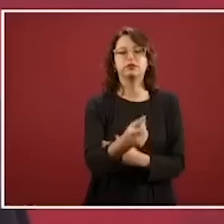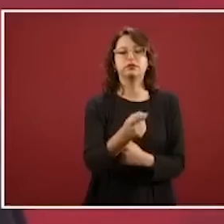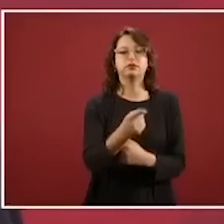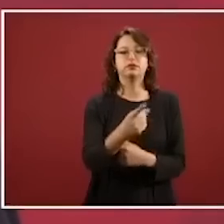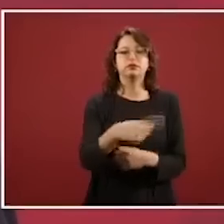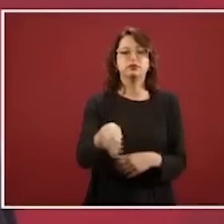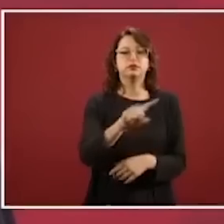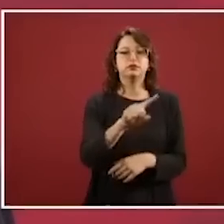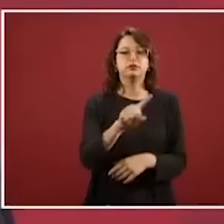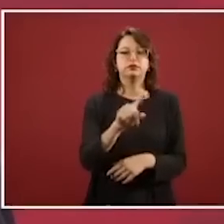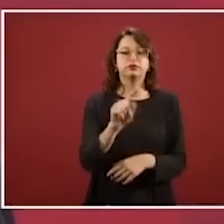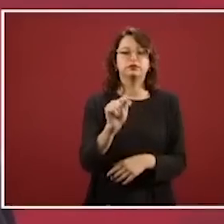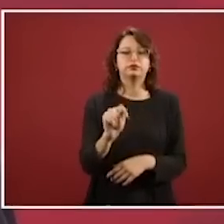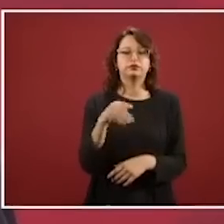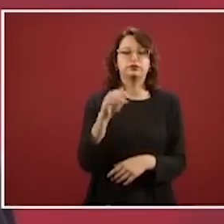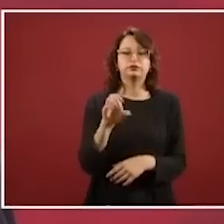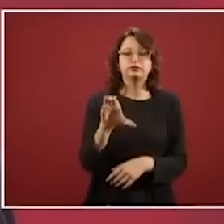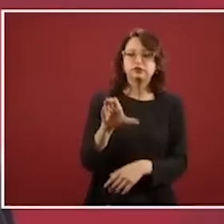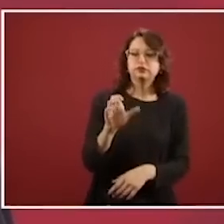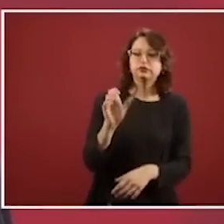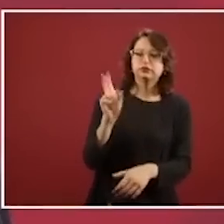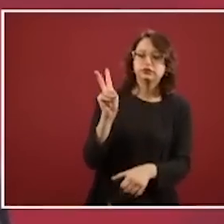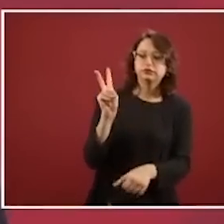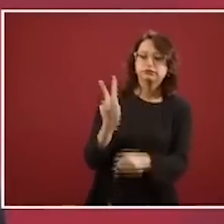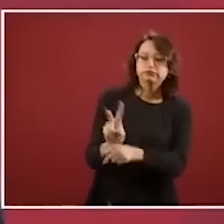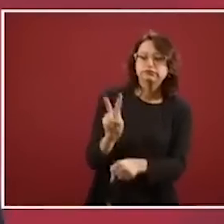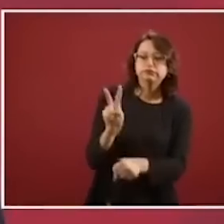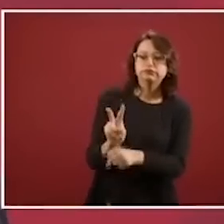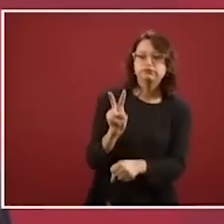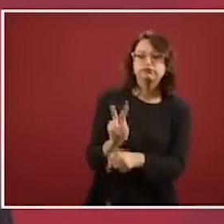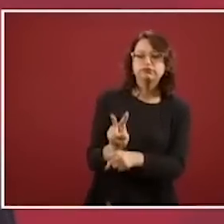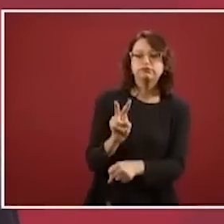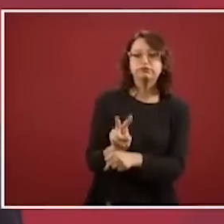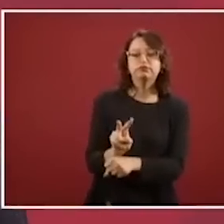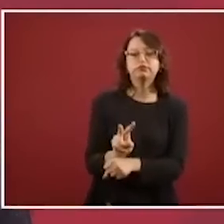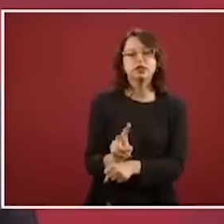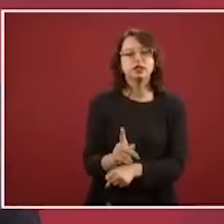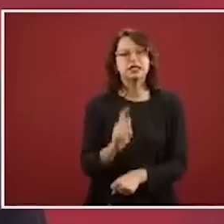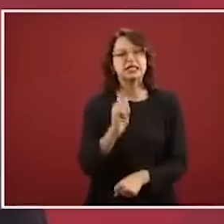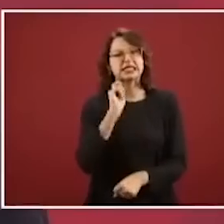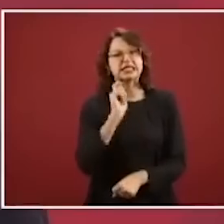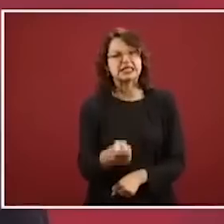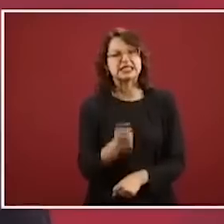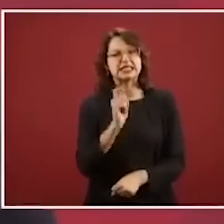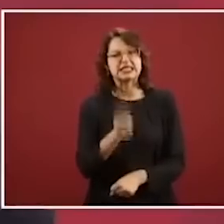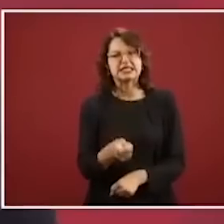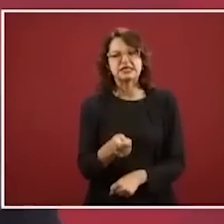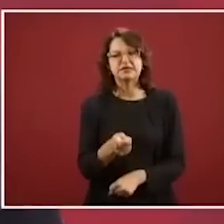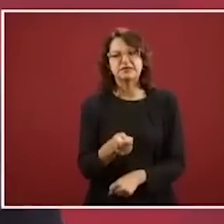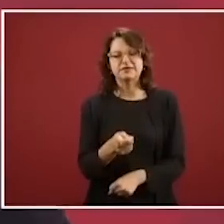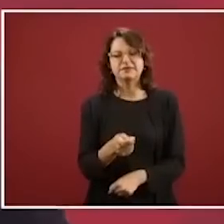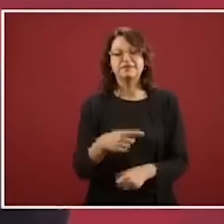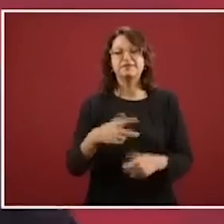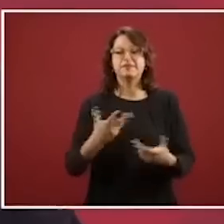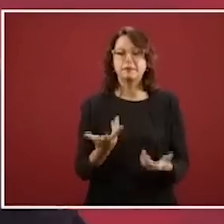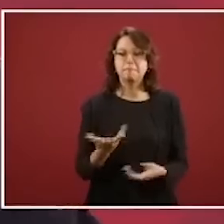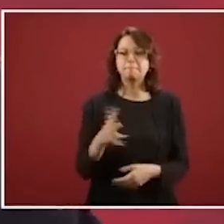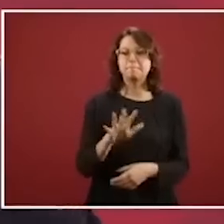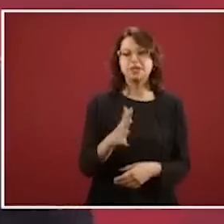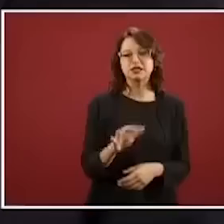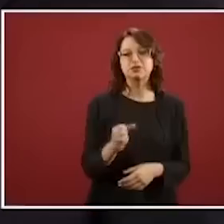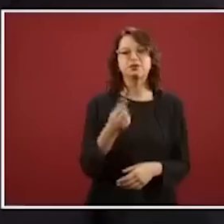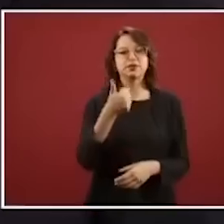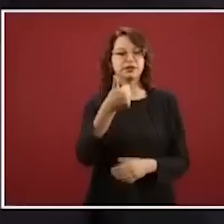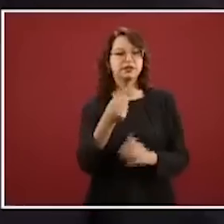supervisión de este tratado, que habla de que cada seis meses pueden